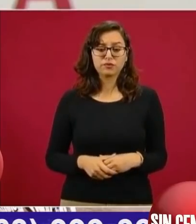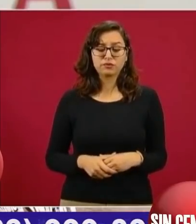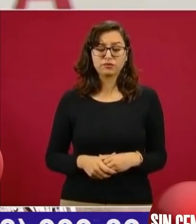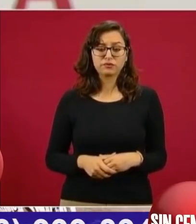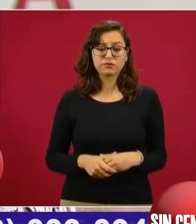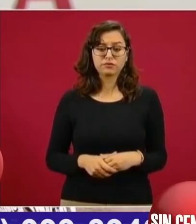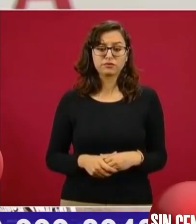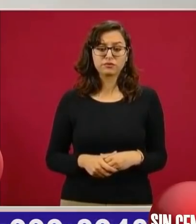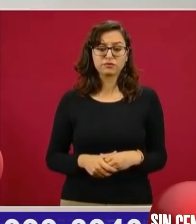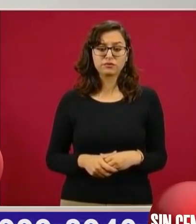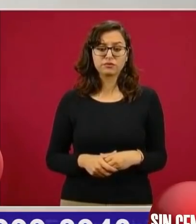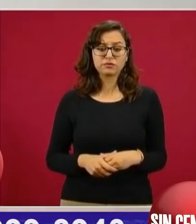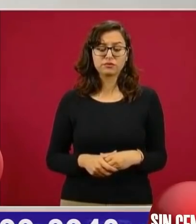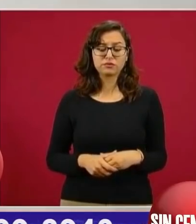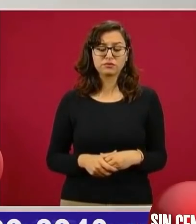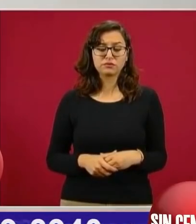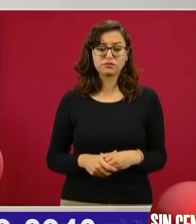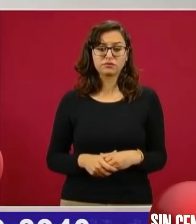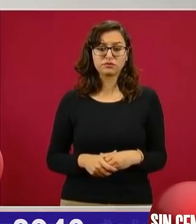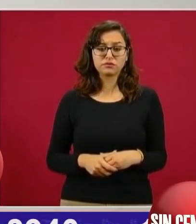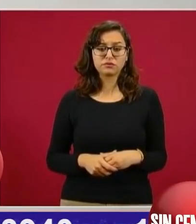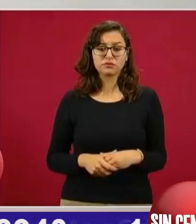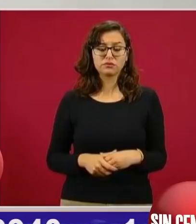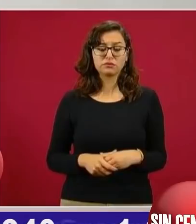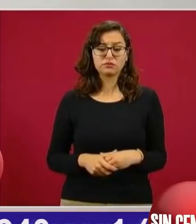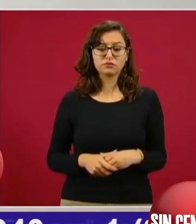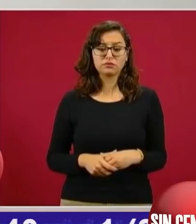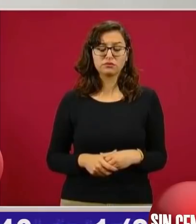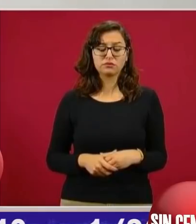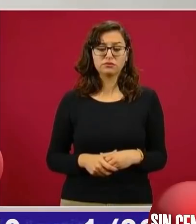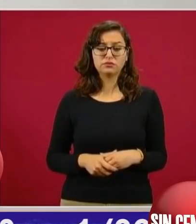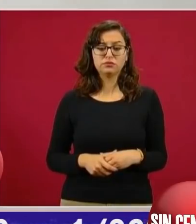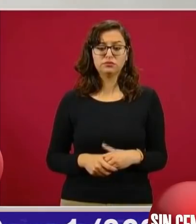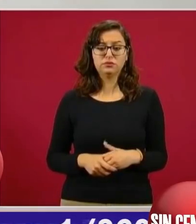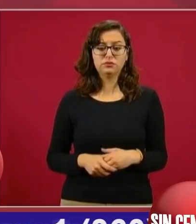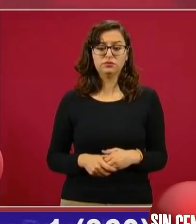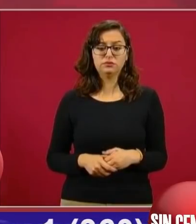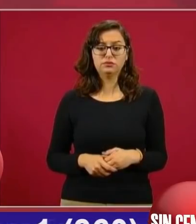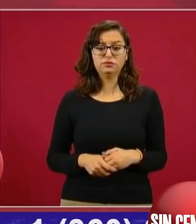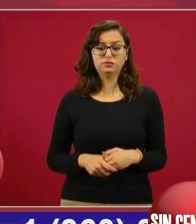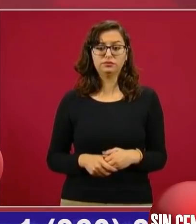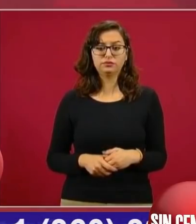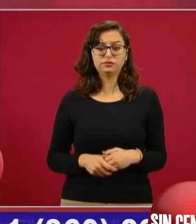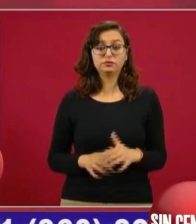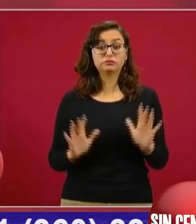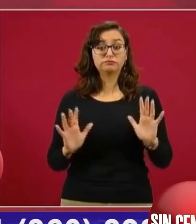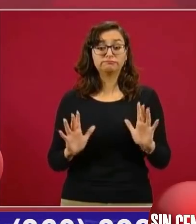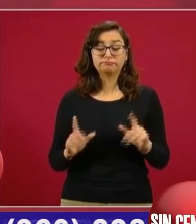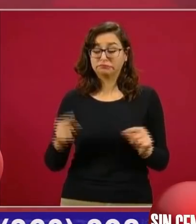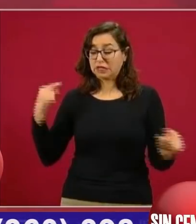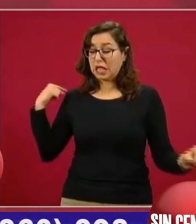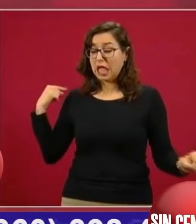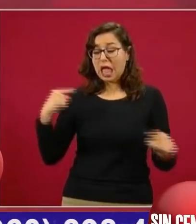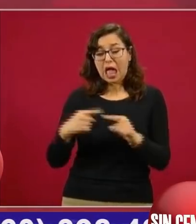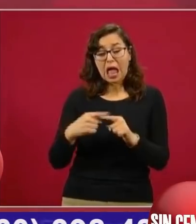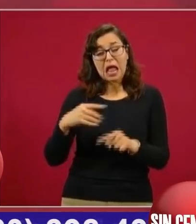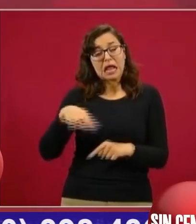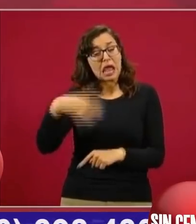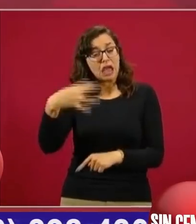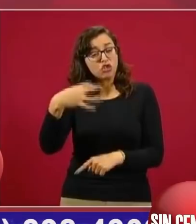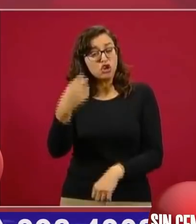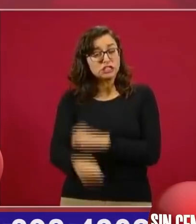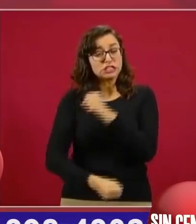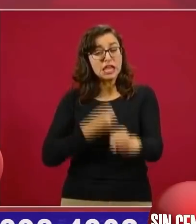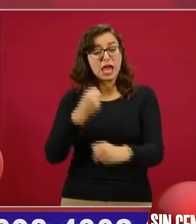Ya la tendencia que se mantuvo 14 años de